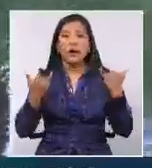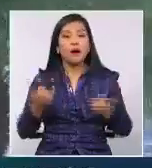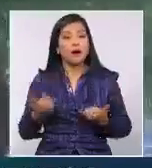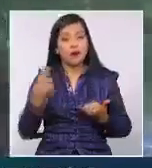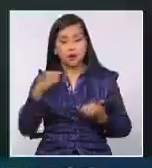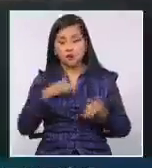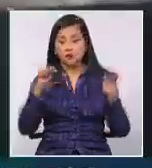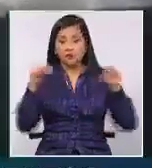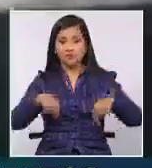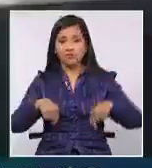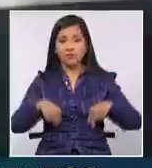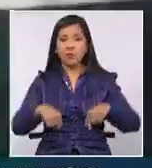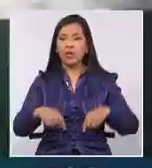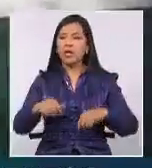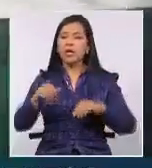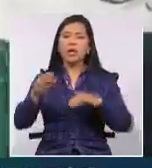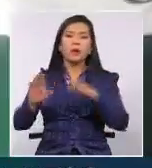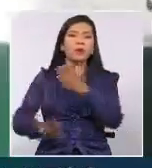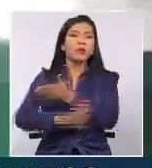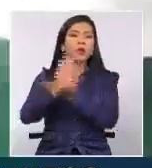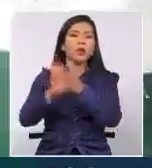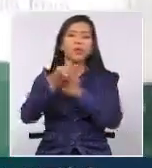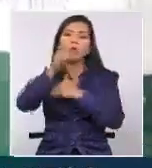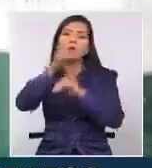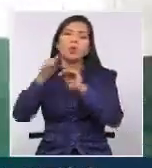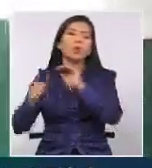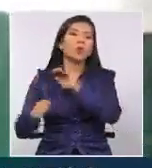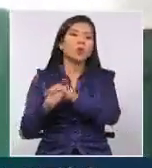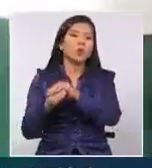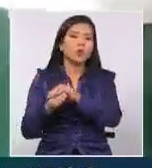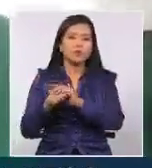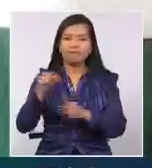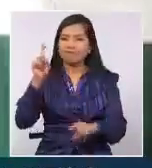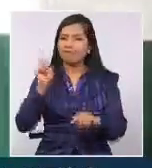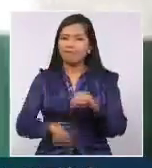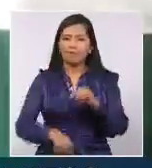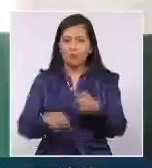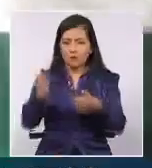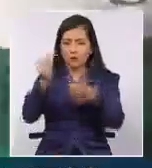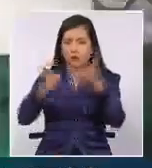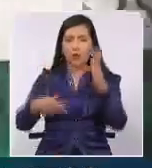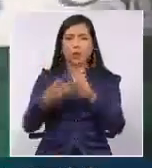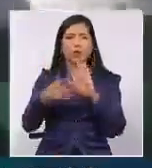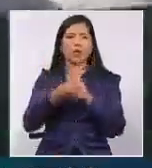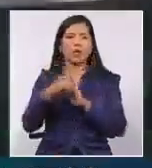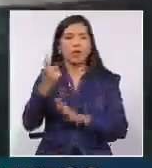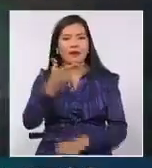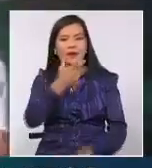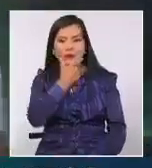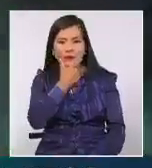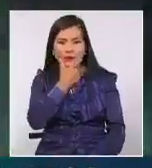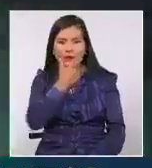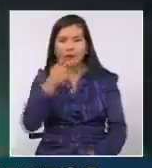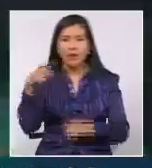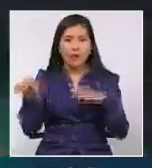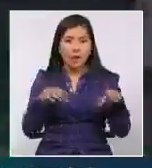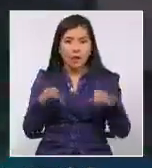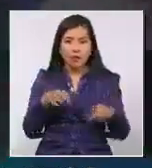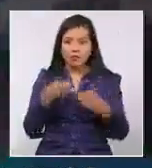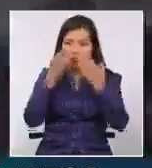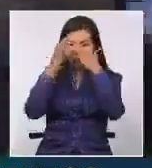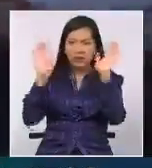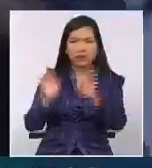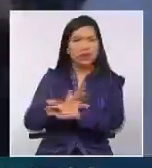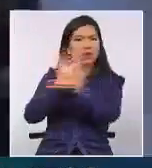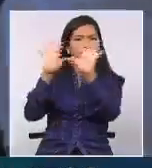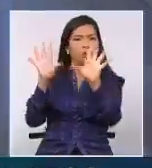no podemos esconder los delitos que han cometido Luis Fernando Camacho. Son evidentes y